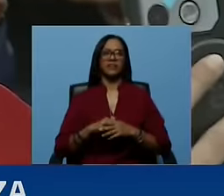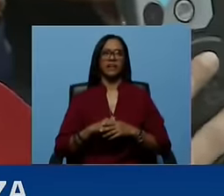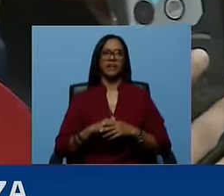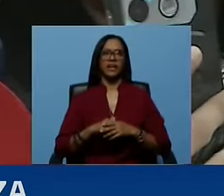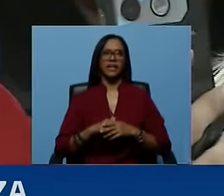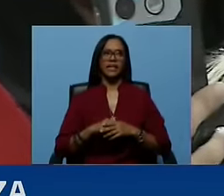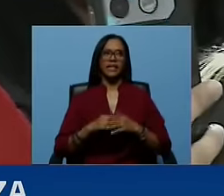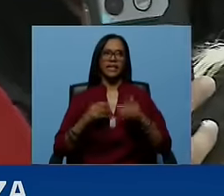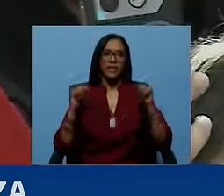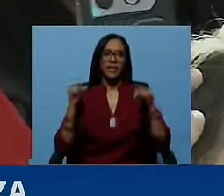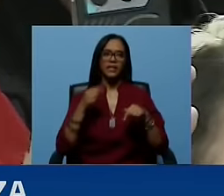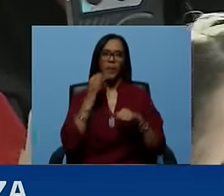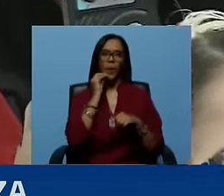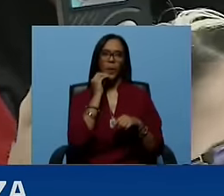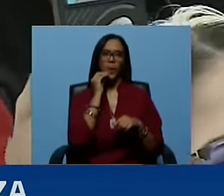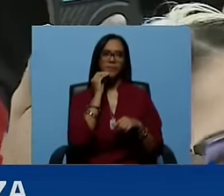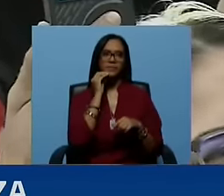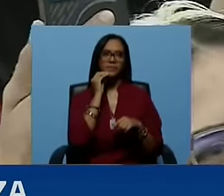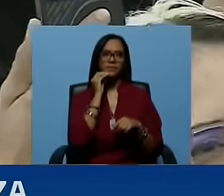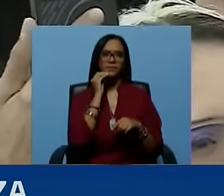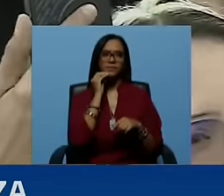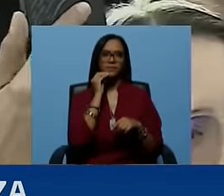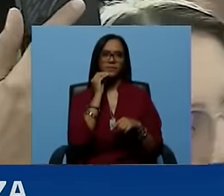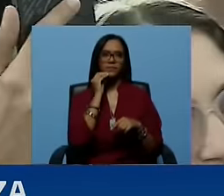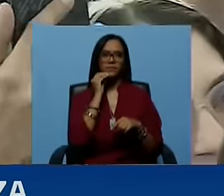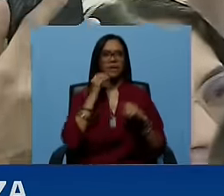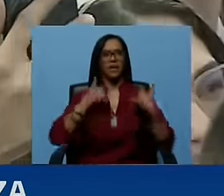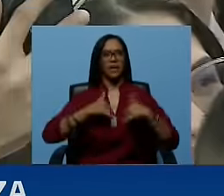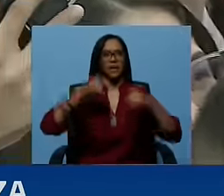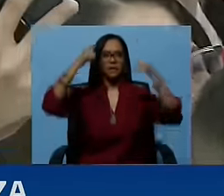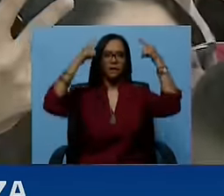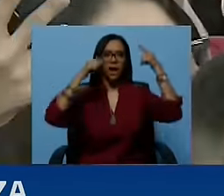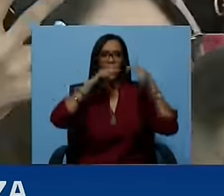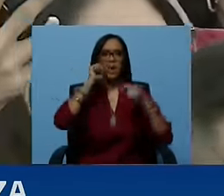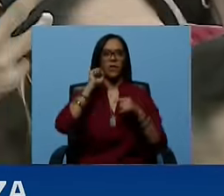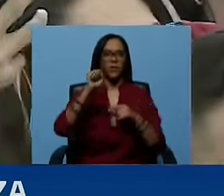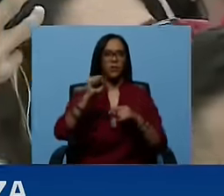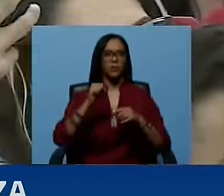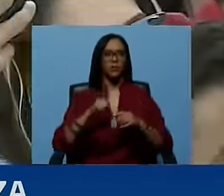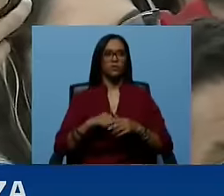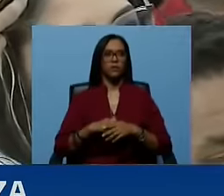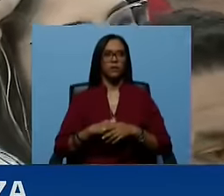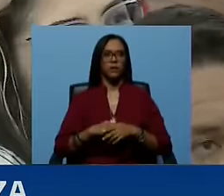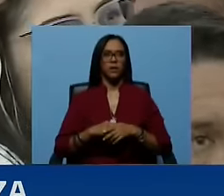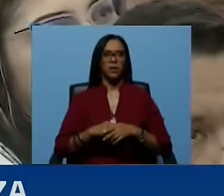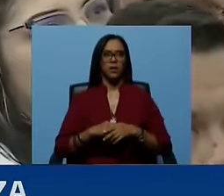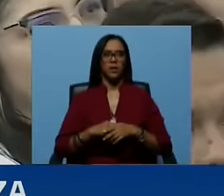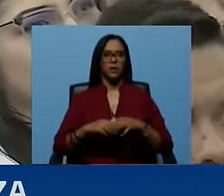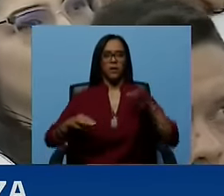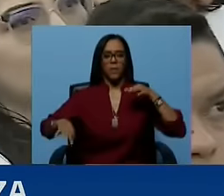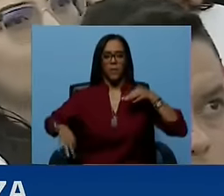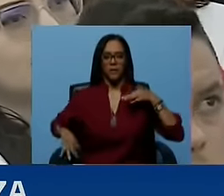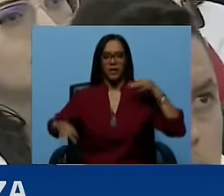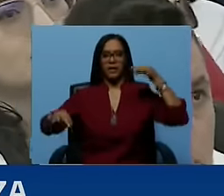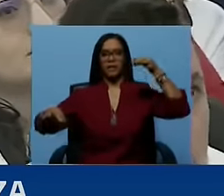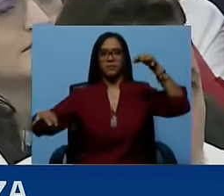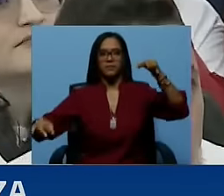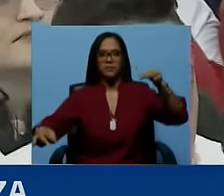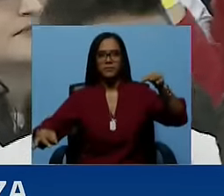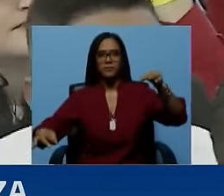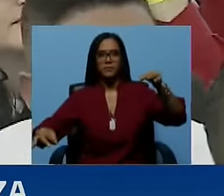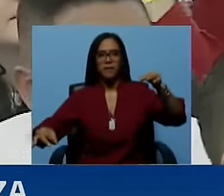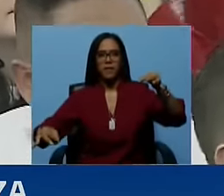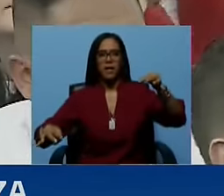que este joven hijo de Chávez, Nicolás Maduro, le pondrá la banda presidencial